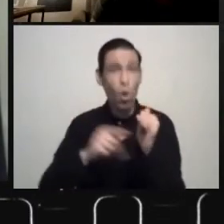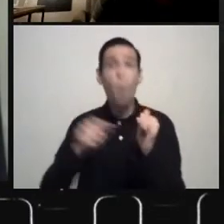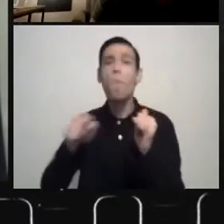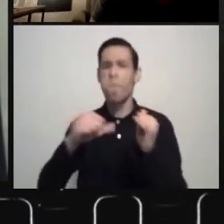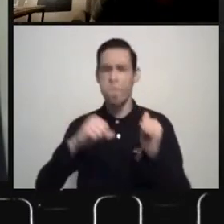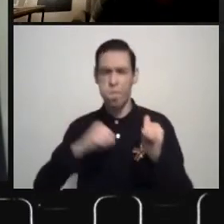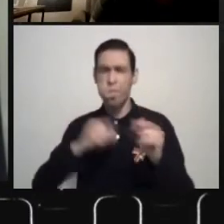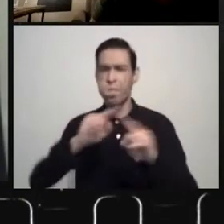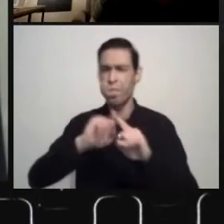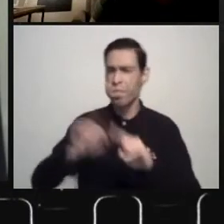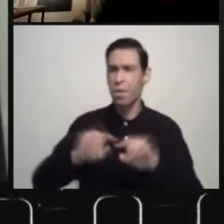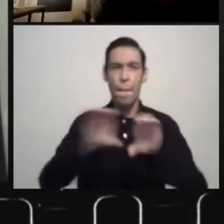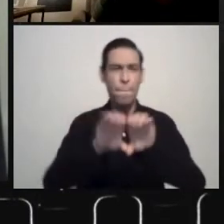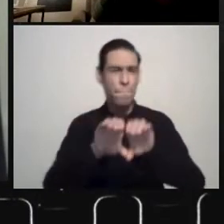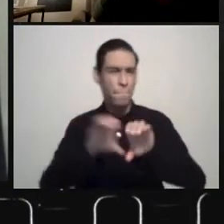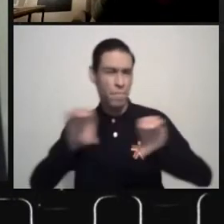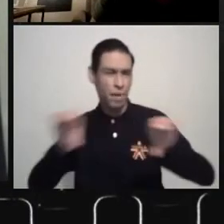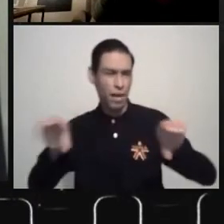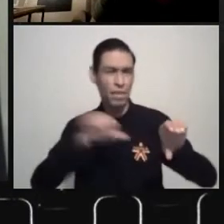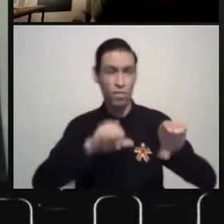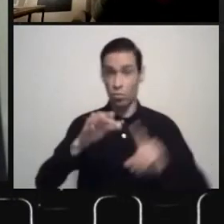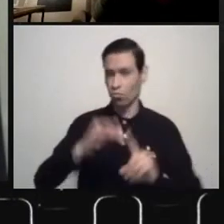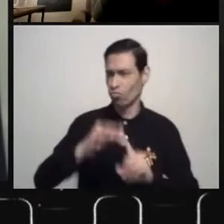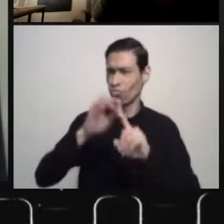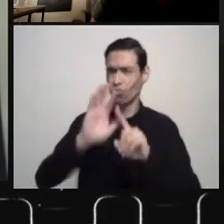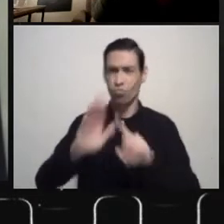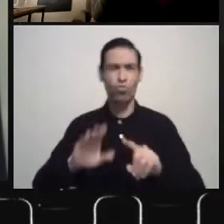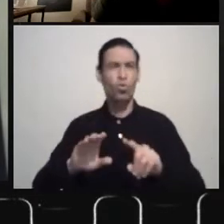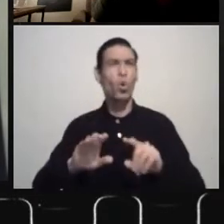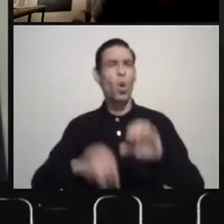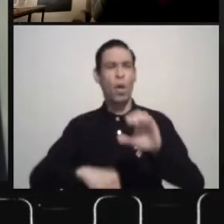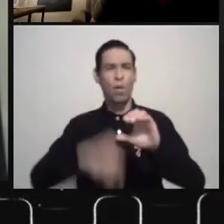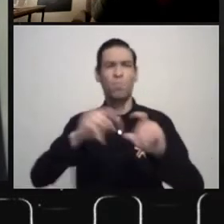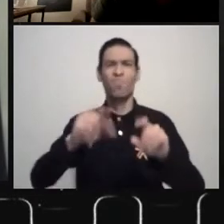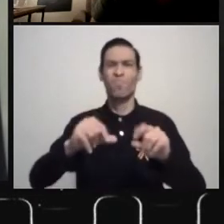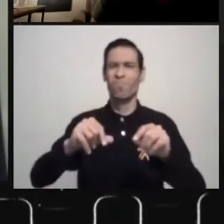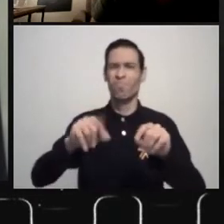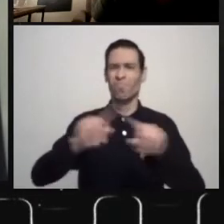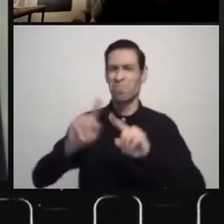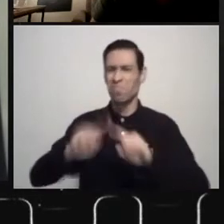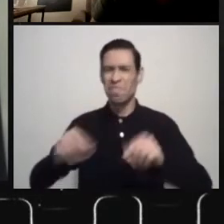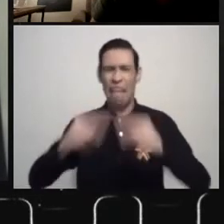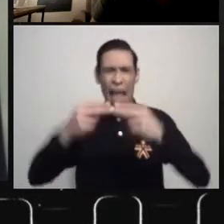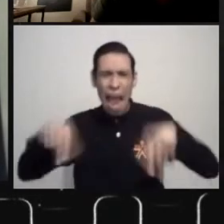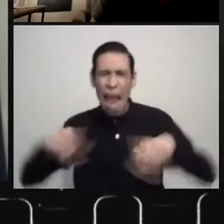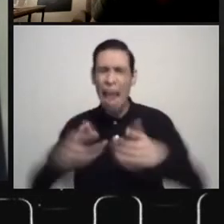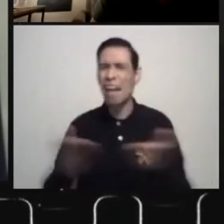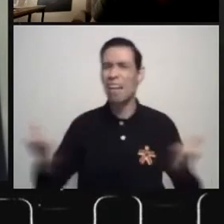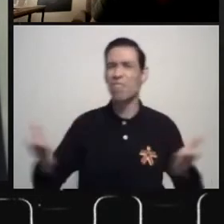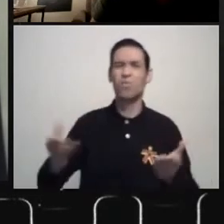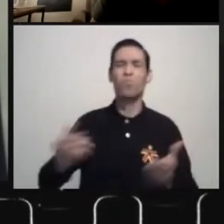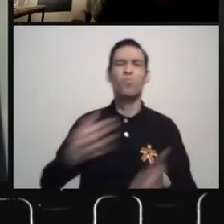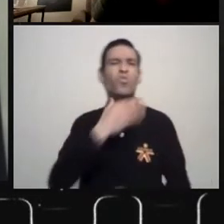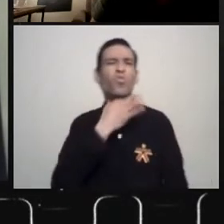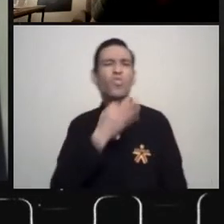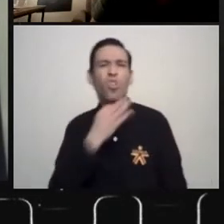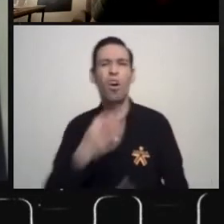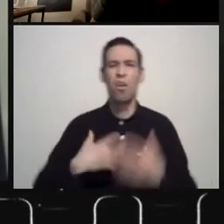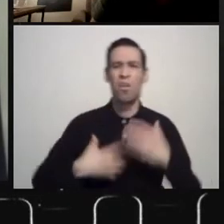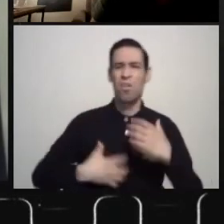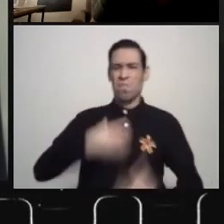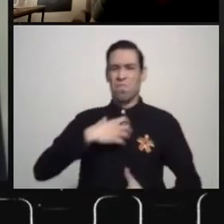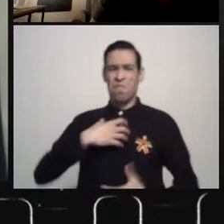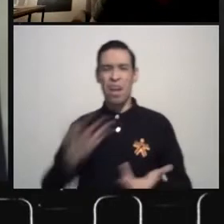plataformas especializadas de cortometrajes y de géneros, de terror, de ciencia ficción, de comedia. Entonces creo